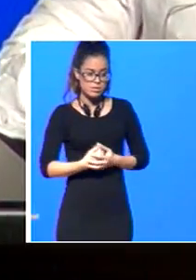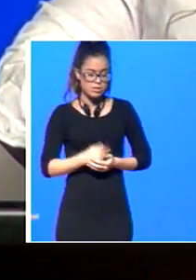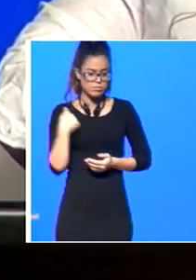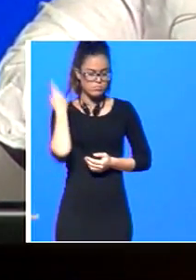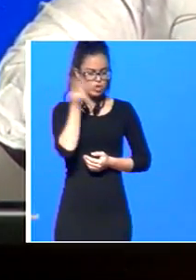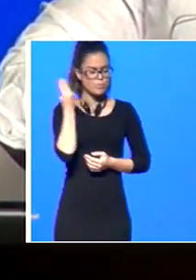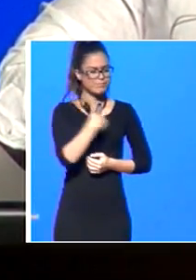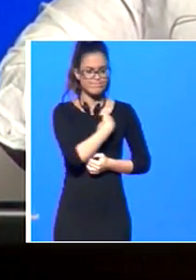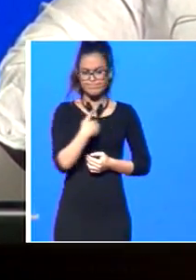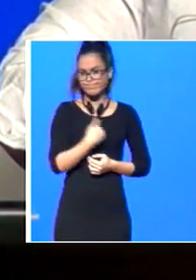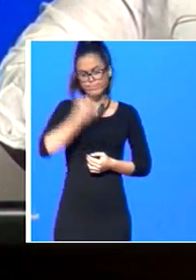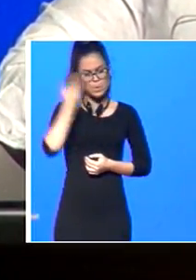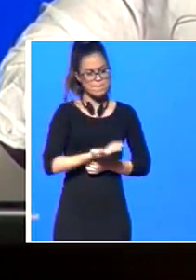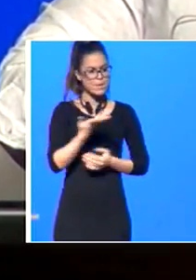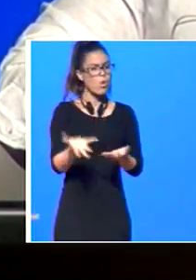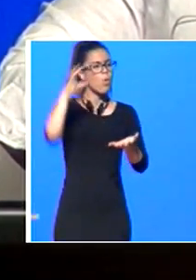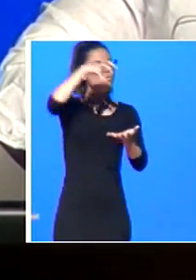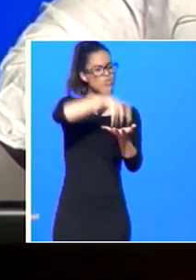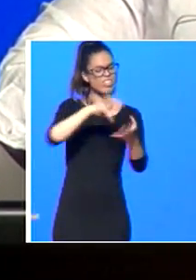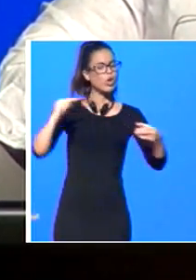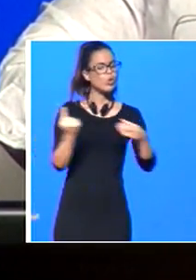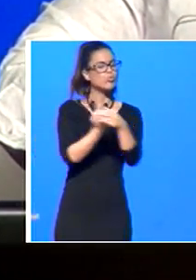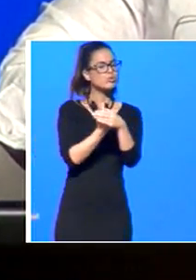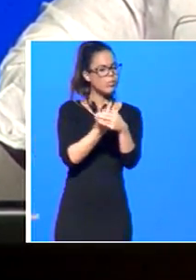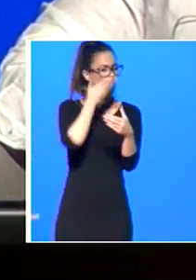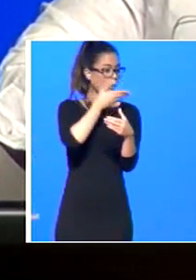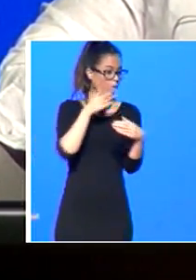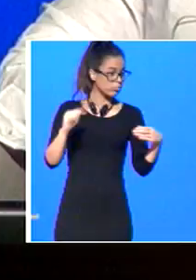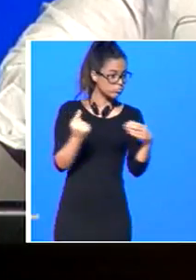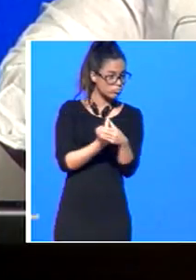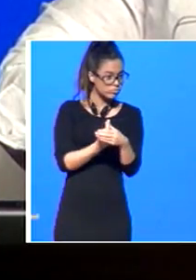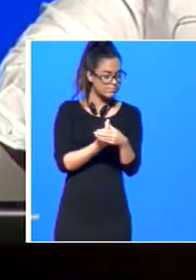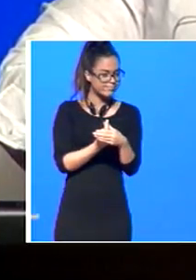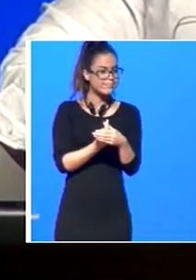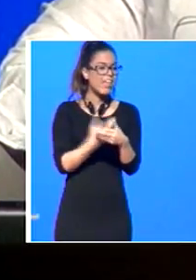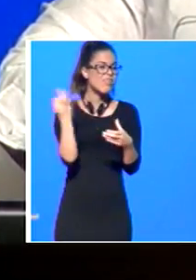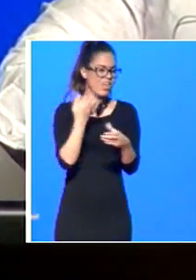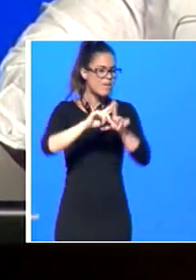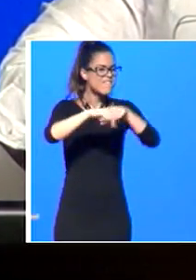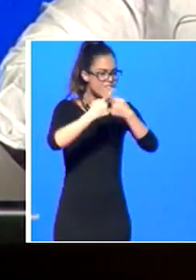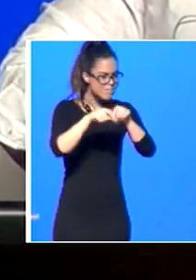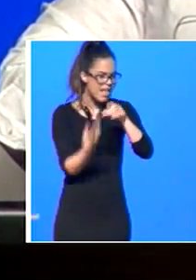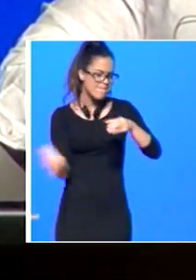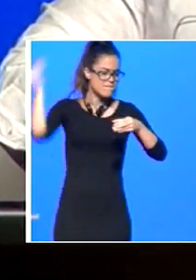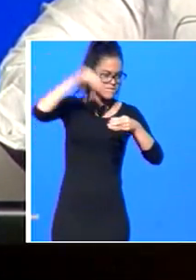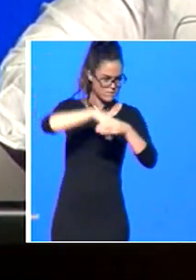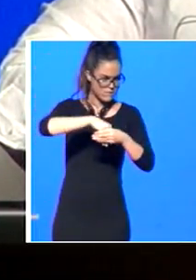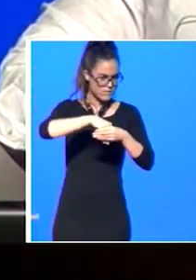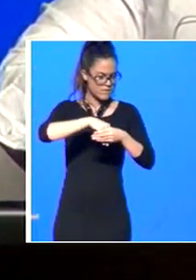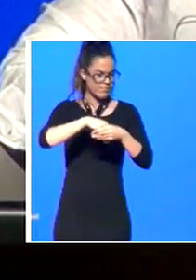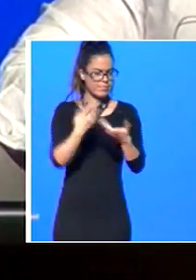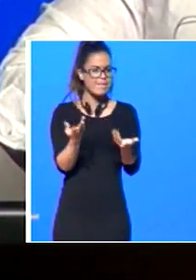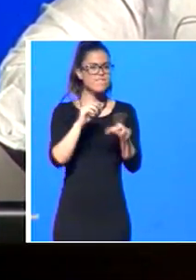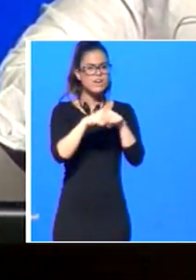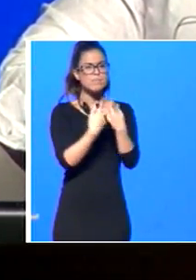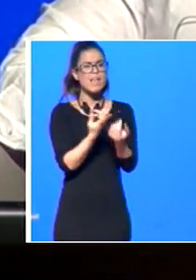papel primordial. O sea, un centro que se considere inclusivo tiene que incluir a las familias. Las familias deben ser conscientes